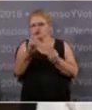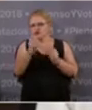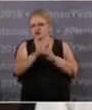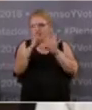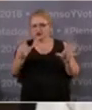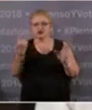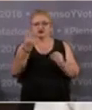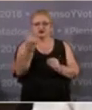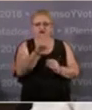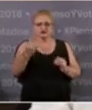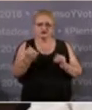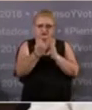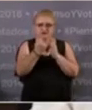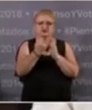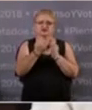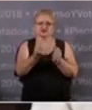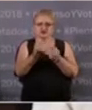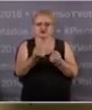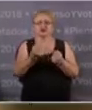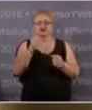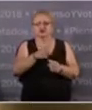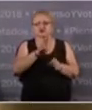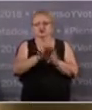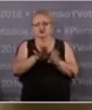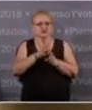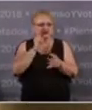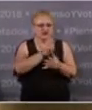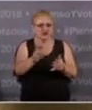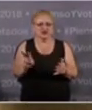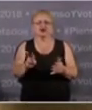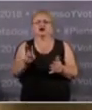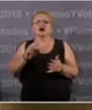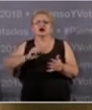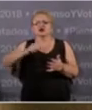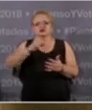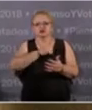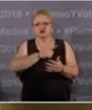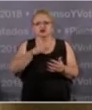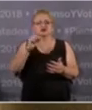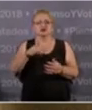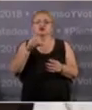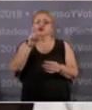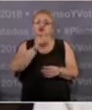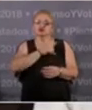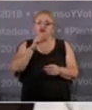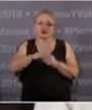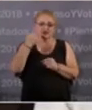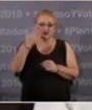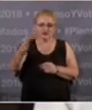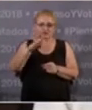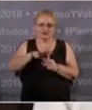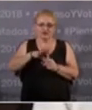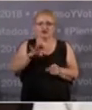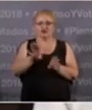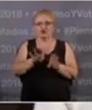instituciones fortalecidas, concretamente una fiscalía autónoma. Lo hemos planteado para que no haya persecución solamente electoral en tiempos electorales, y que como hoy